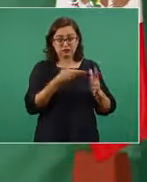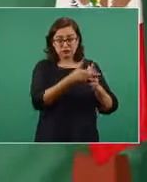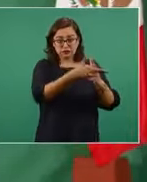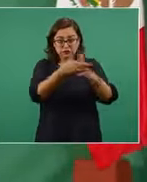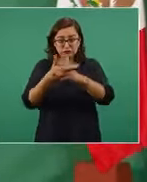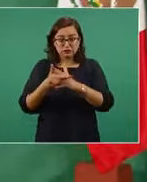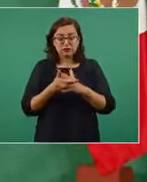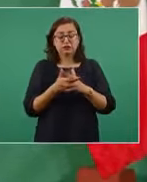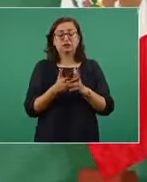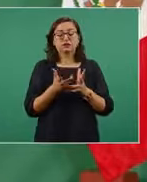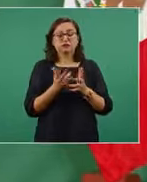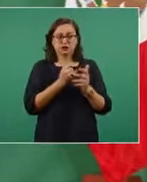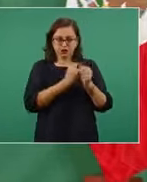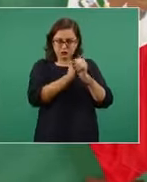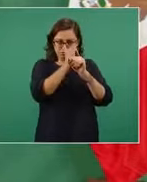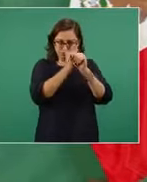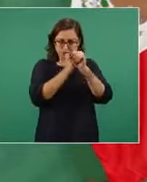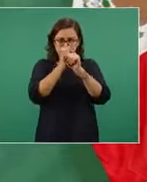hay